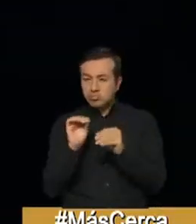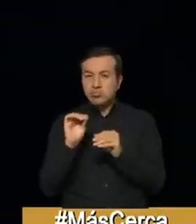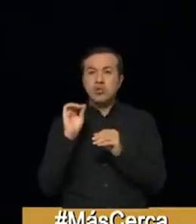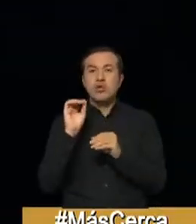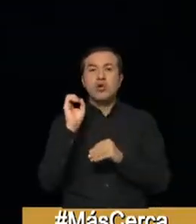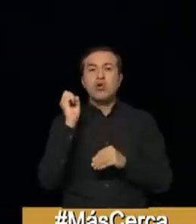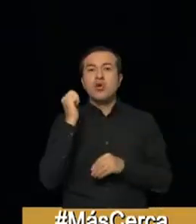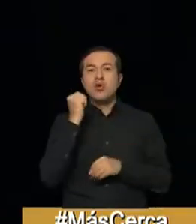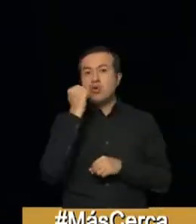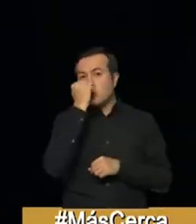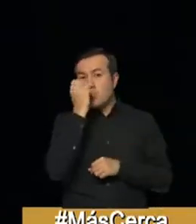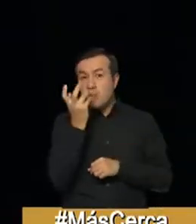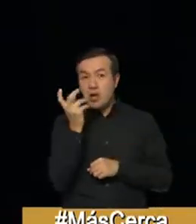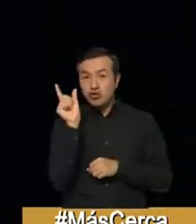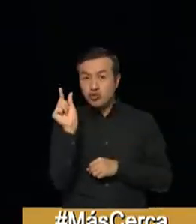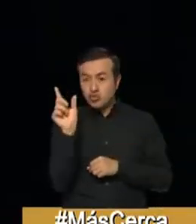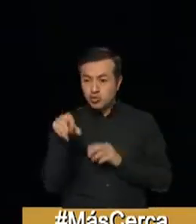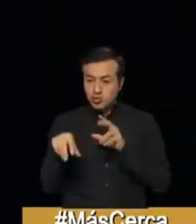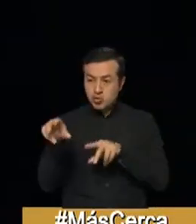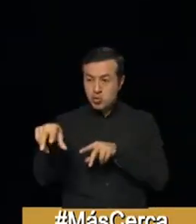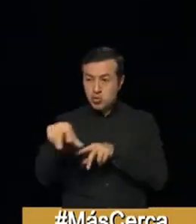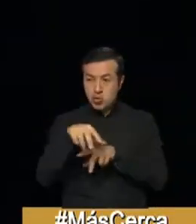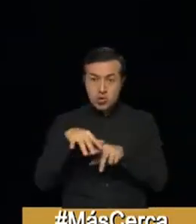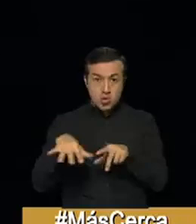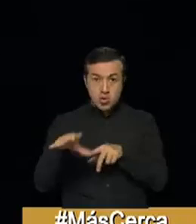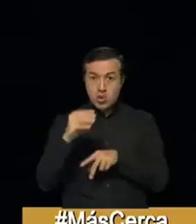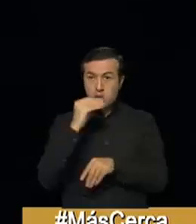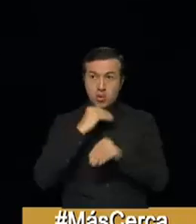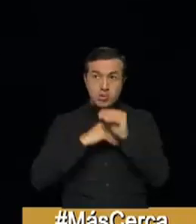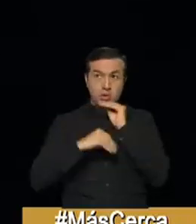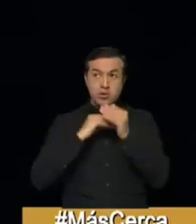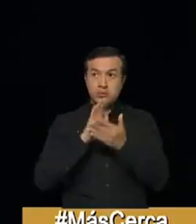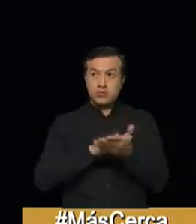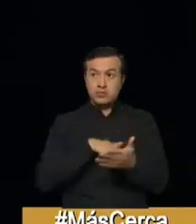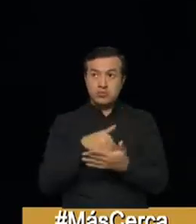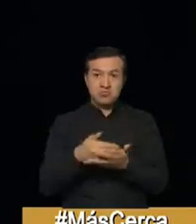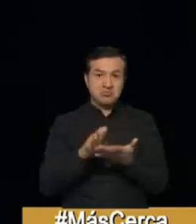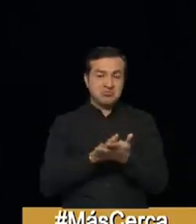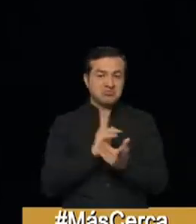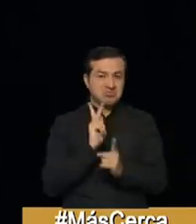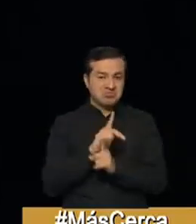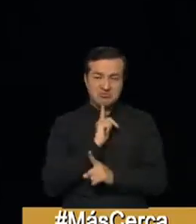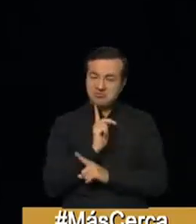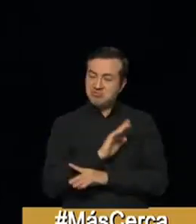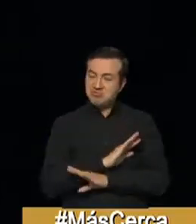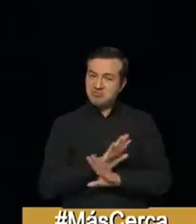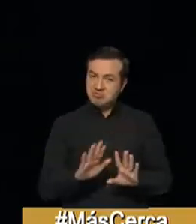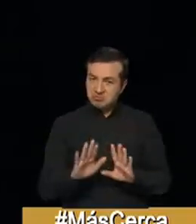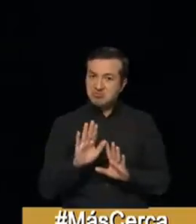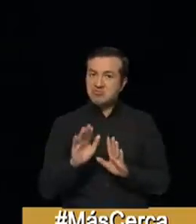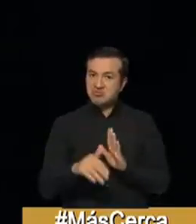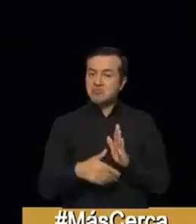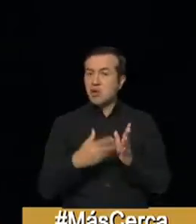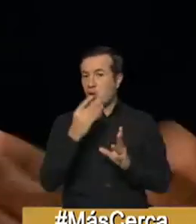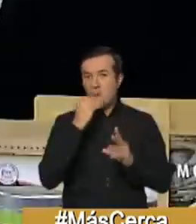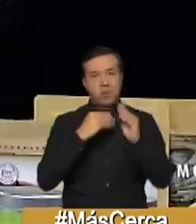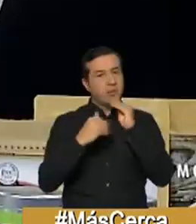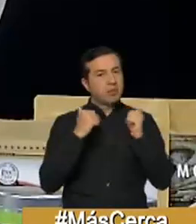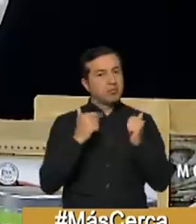tomatitos cherries, más el hummus para que pueda untar el apio, el niño va a tener más predisposición para okay. eso.